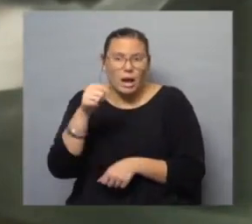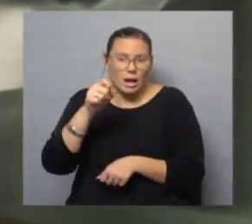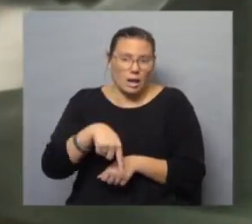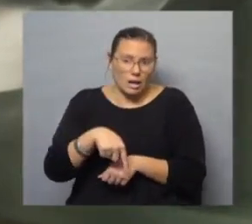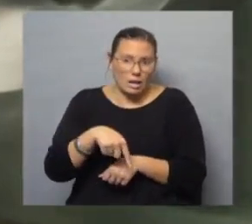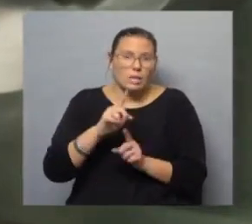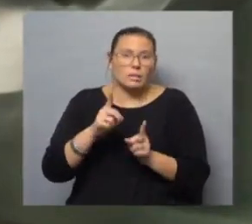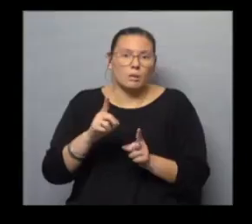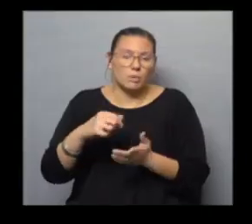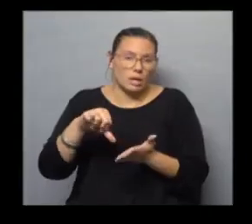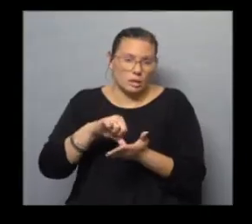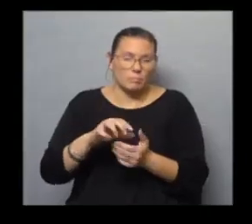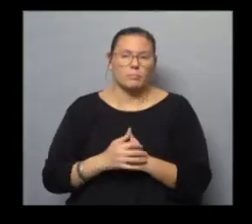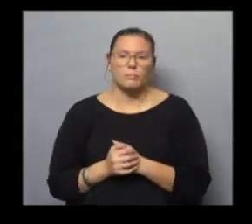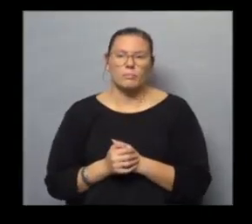e incluso en el país.